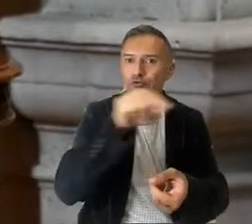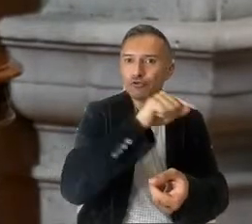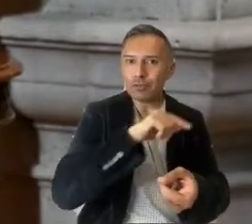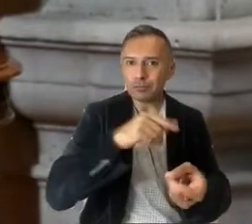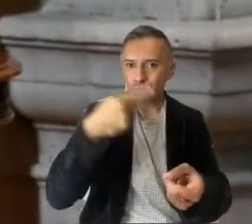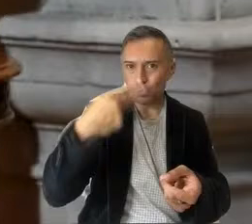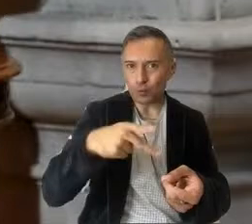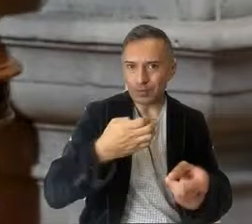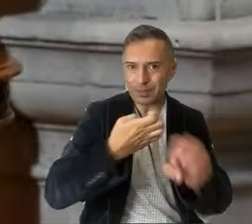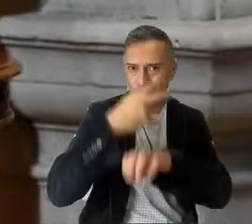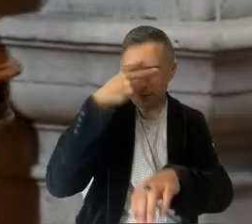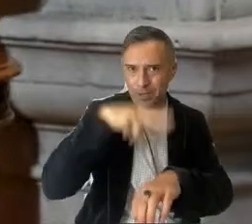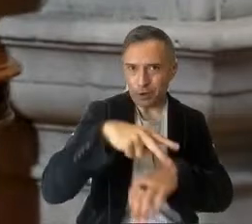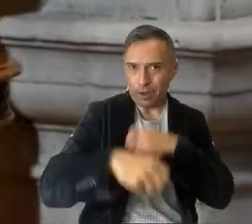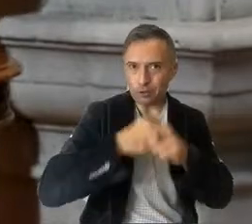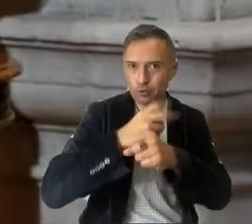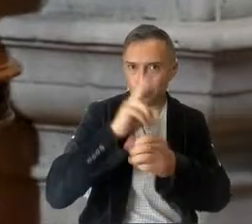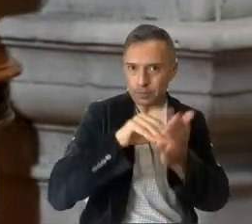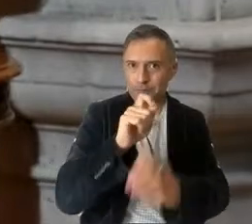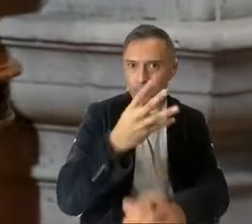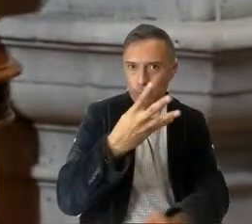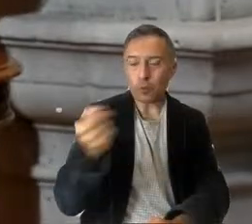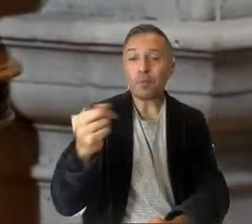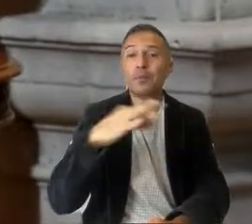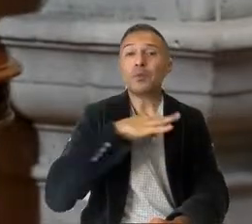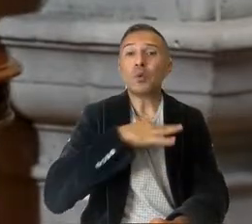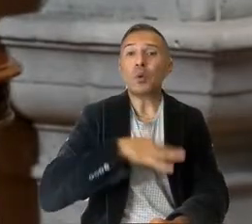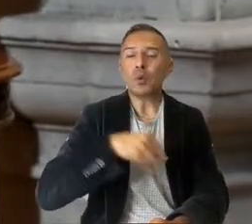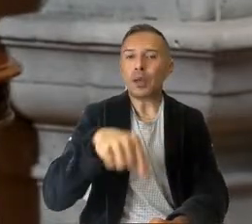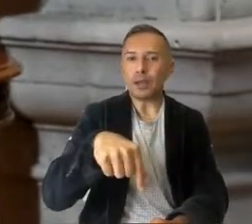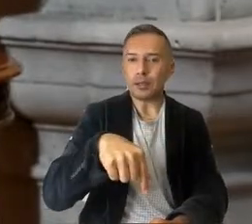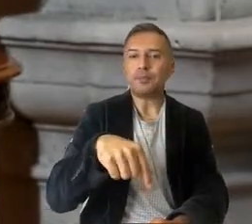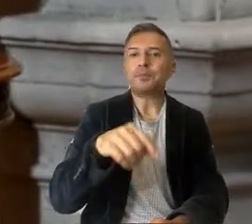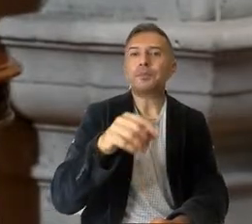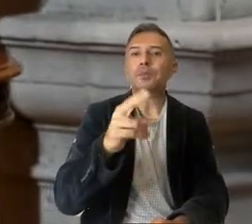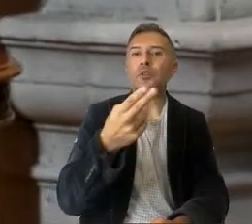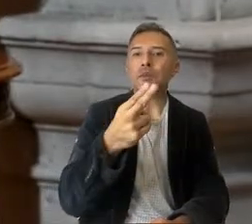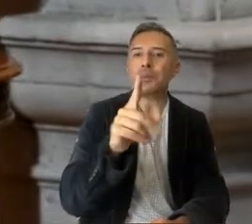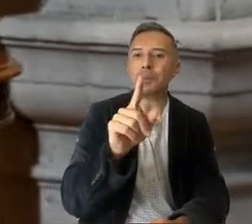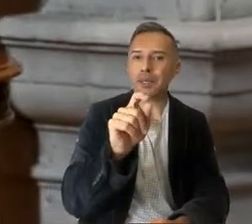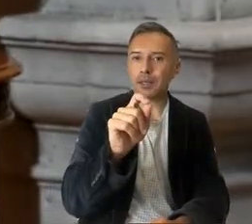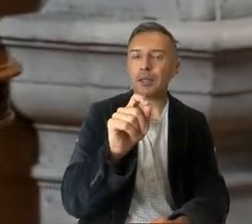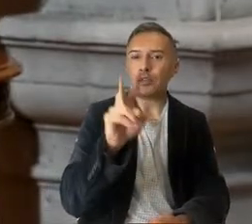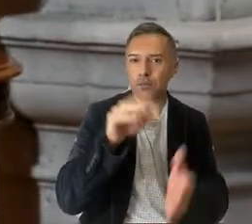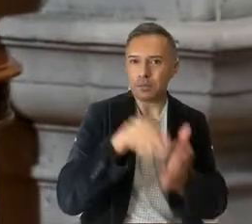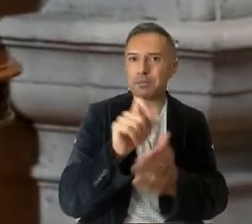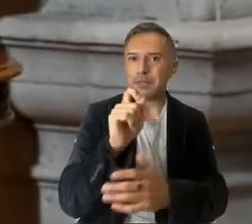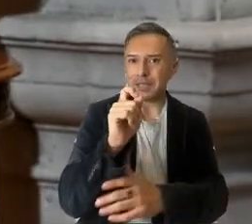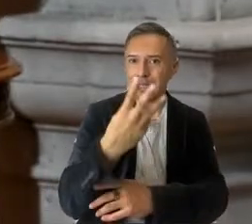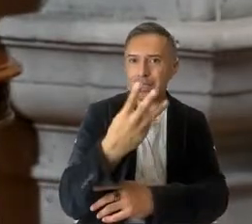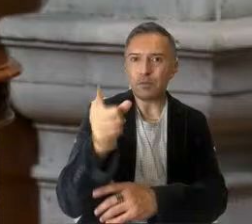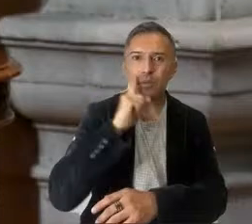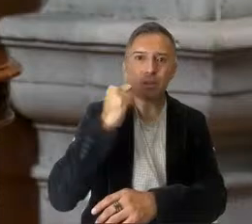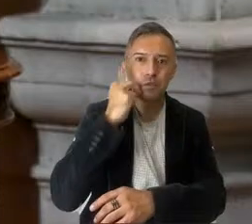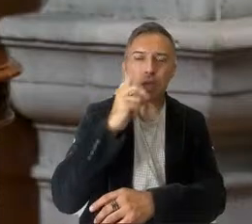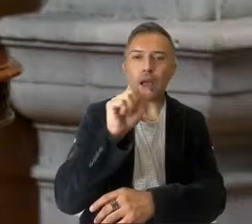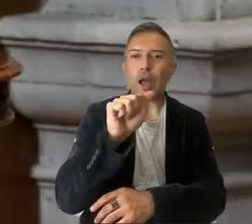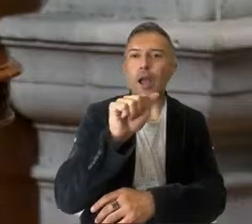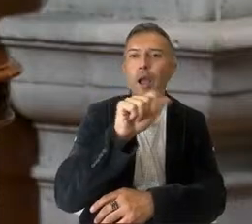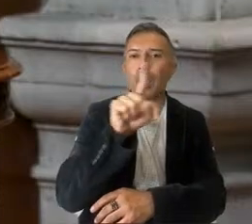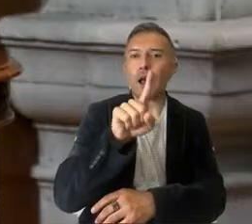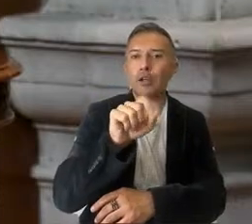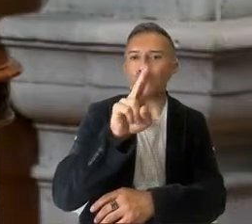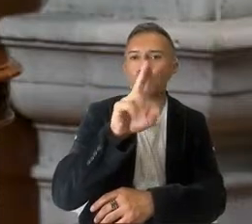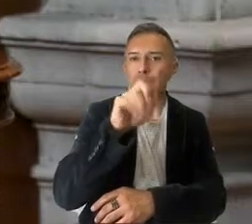fiscal 2024. Toluca de Lerdo, México, a 21 de noviembre del 2023, diputada Azucena Cisneros